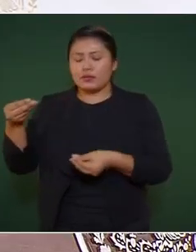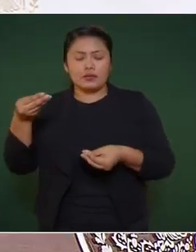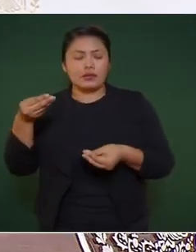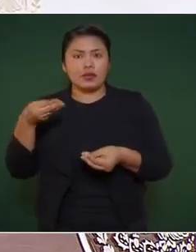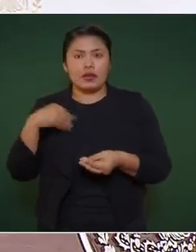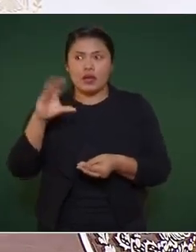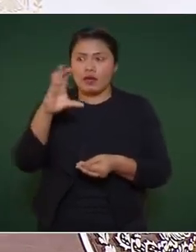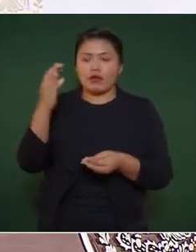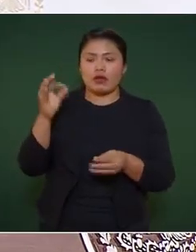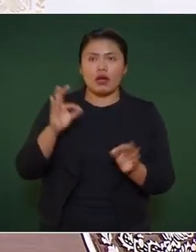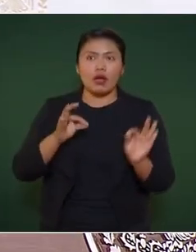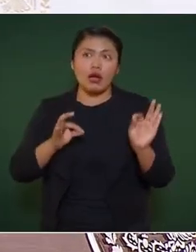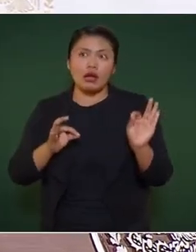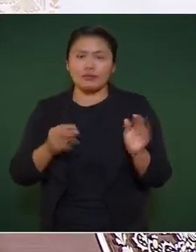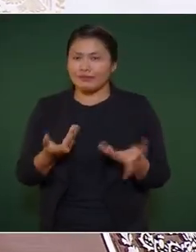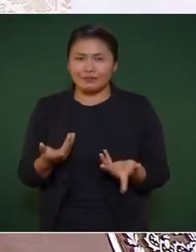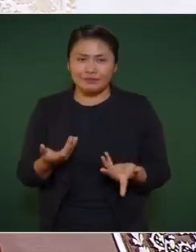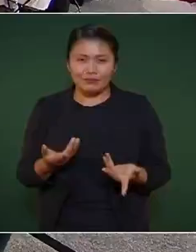O